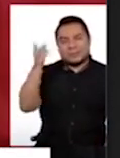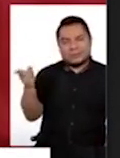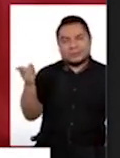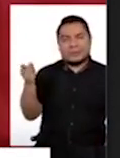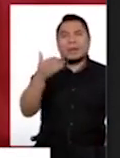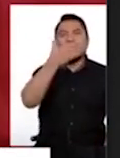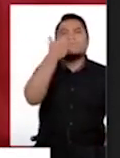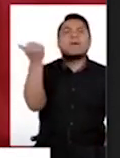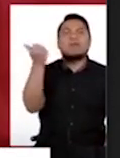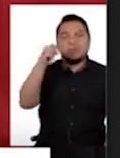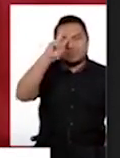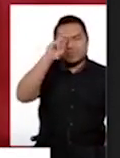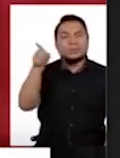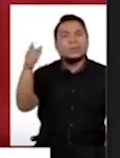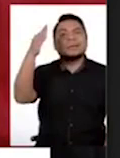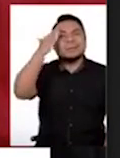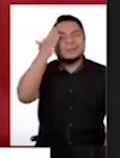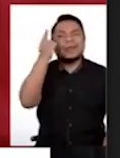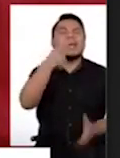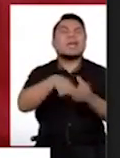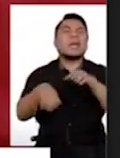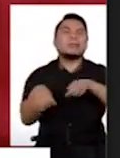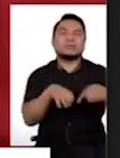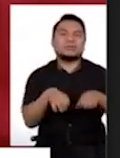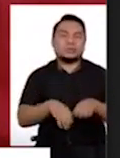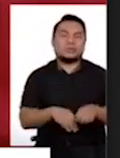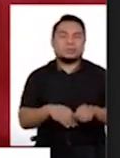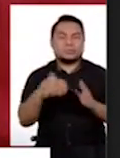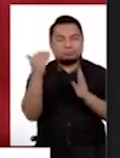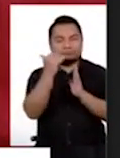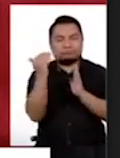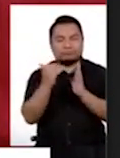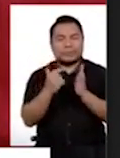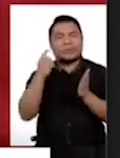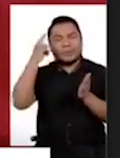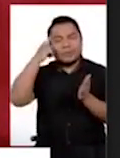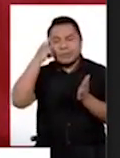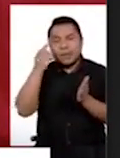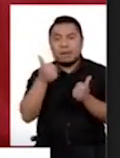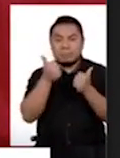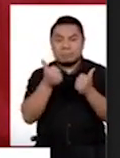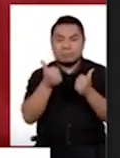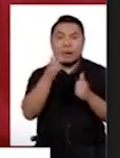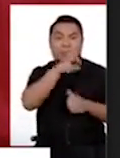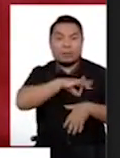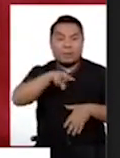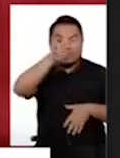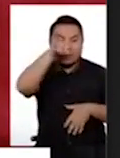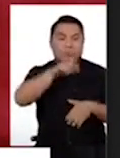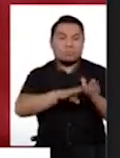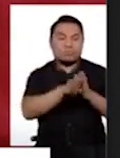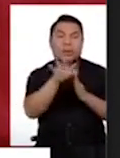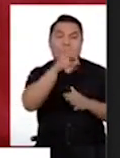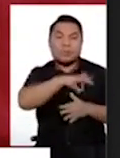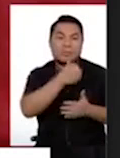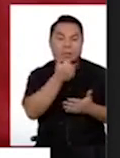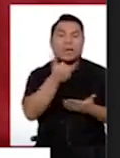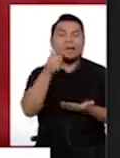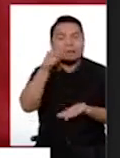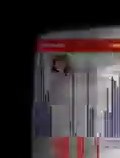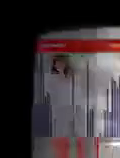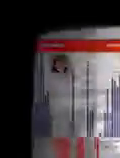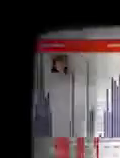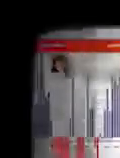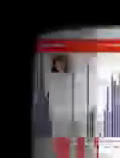para el país, qué acciones llevan a ese objetivo, ¿no?